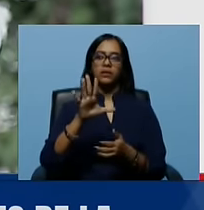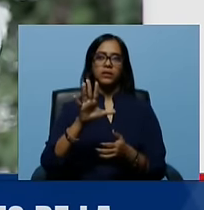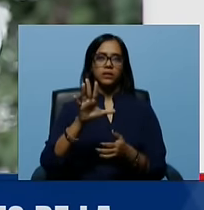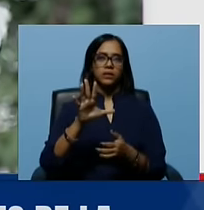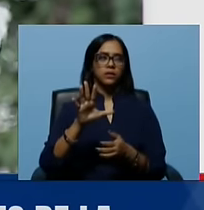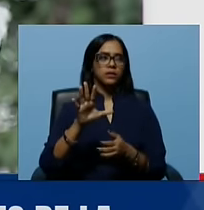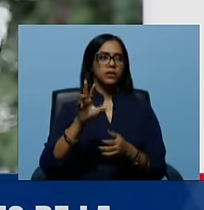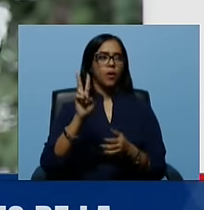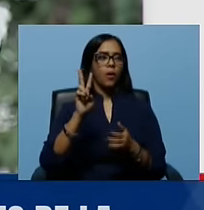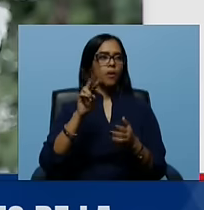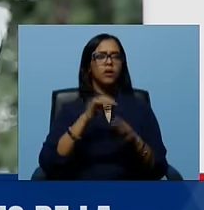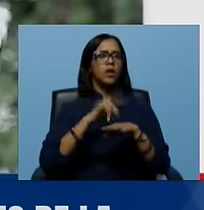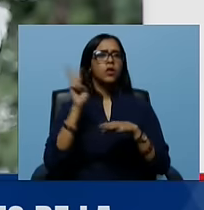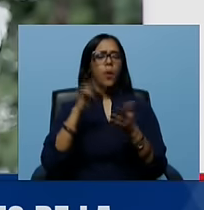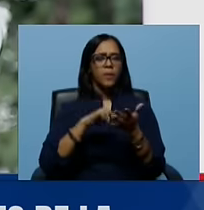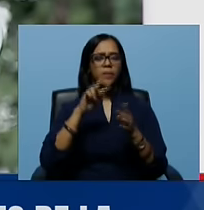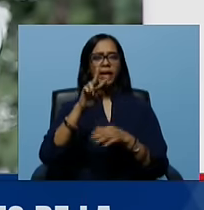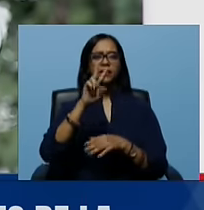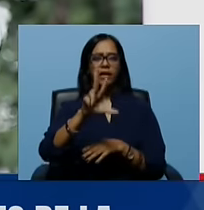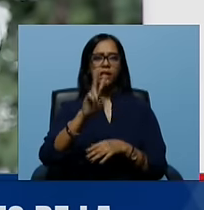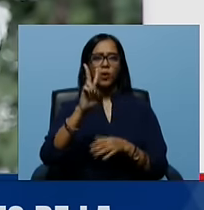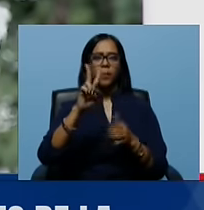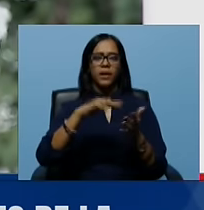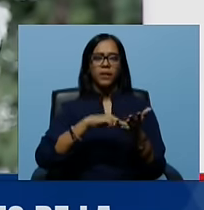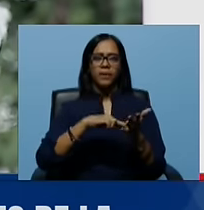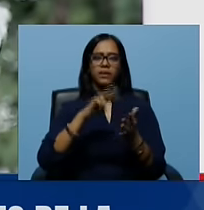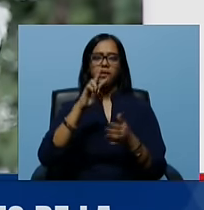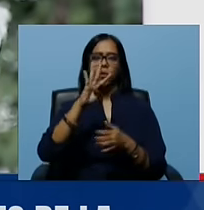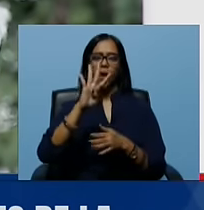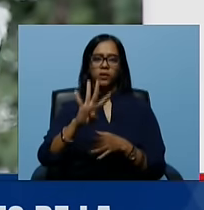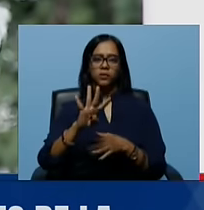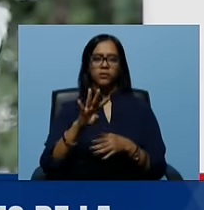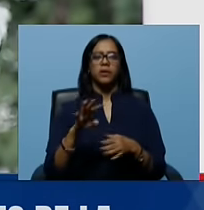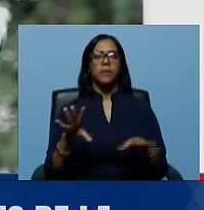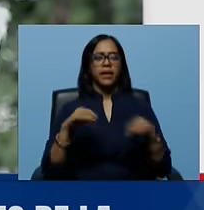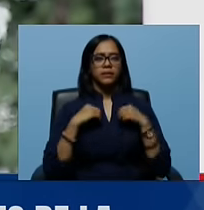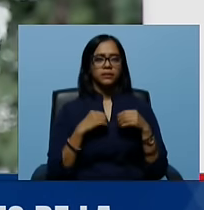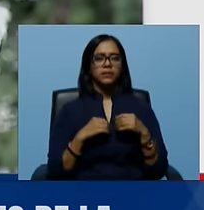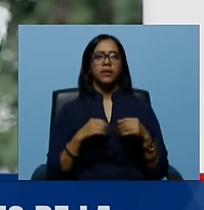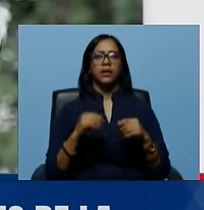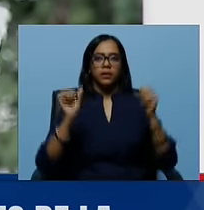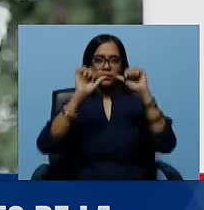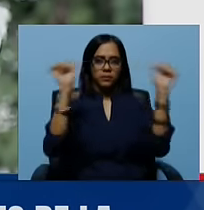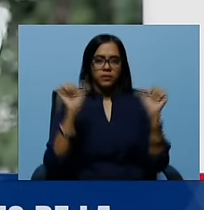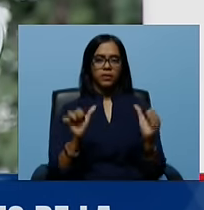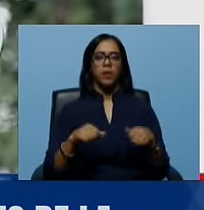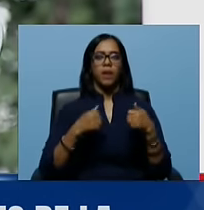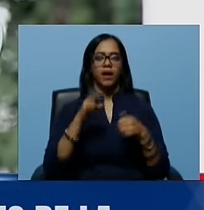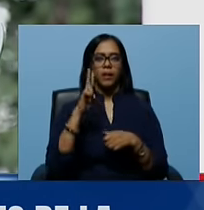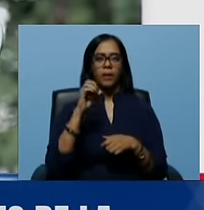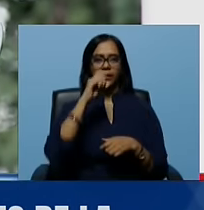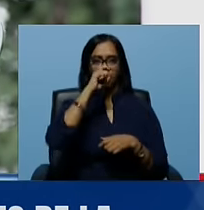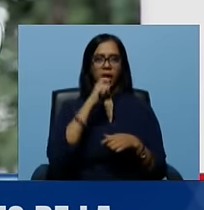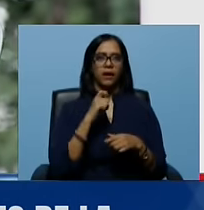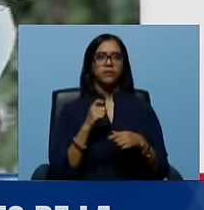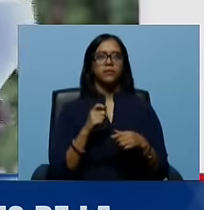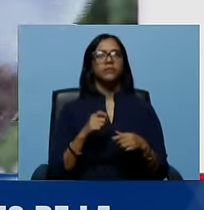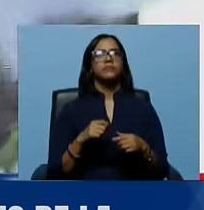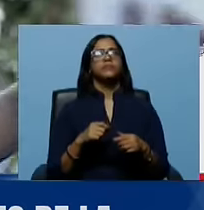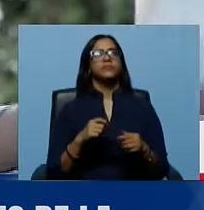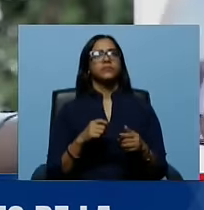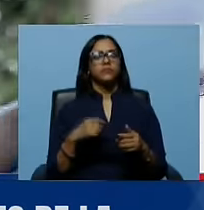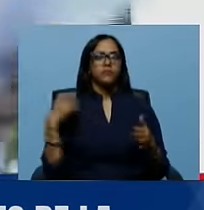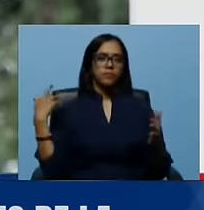2023-2024 para reconocer artistas, cultores, cultoras y creadores con más de 20 años de trayectoria en su